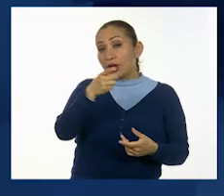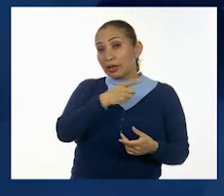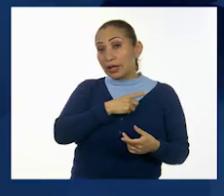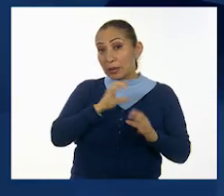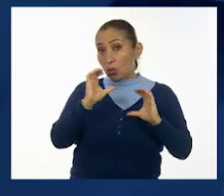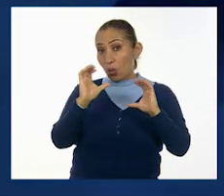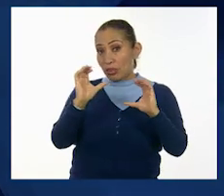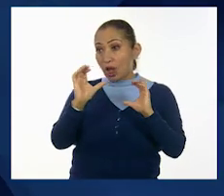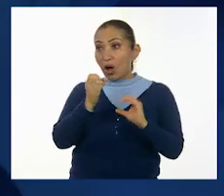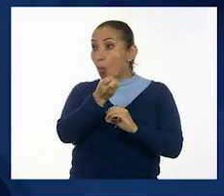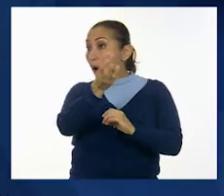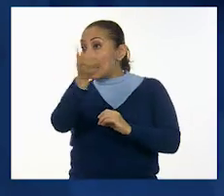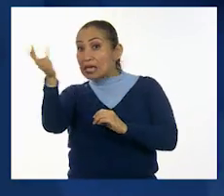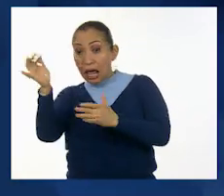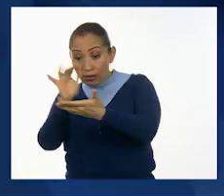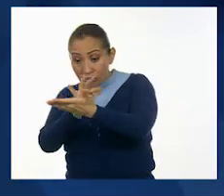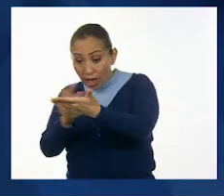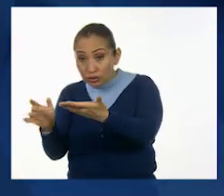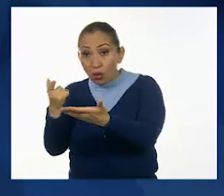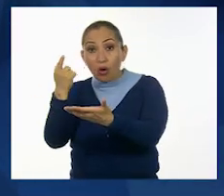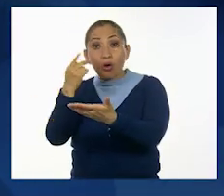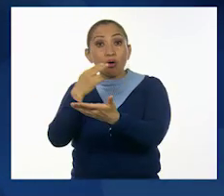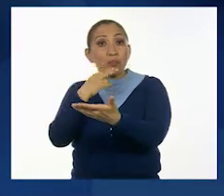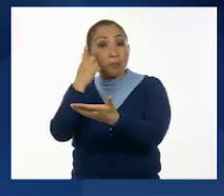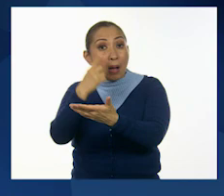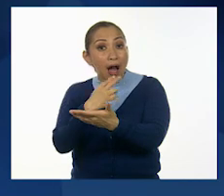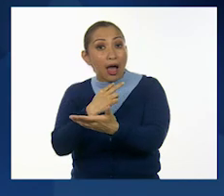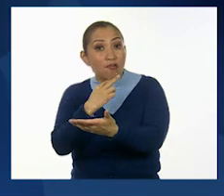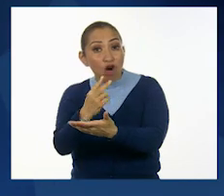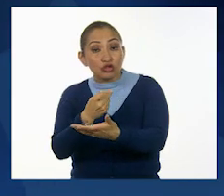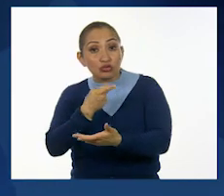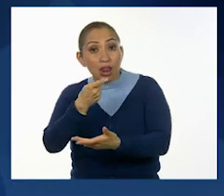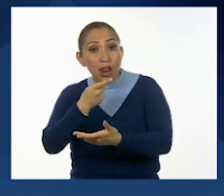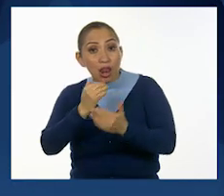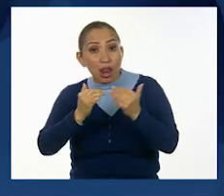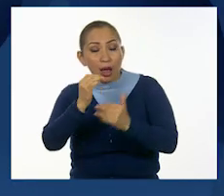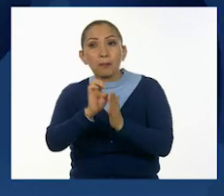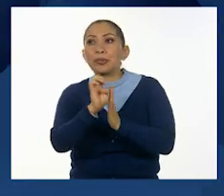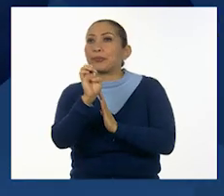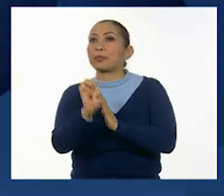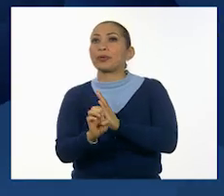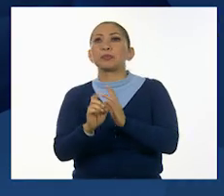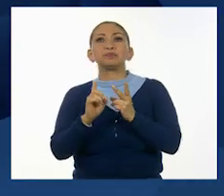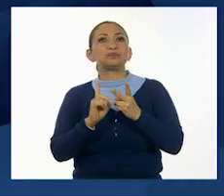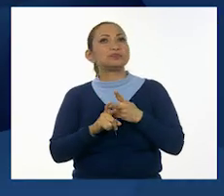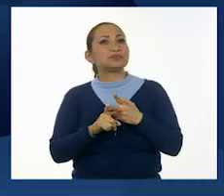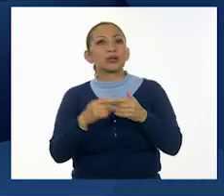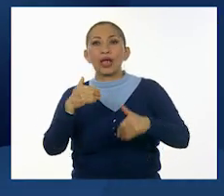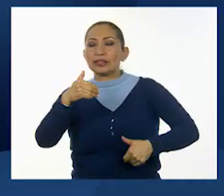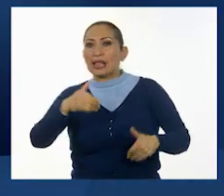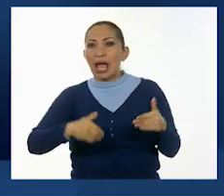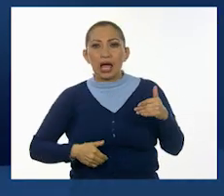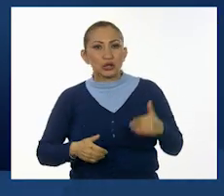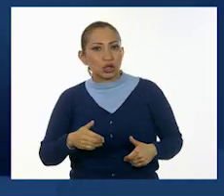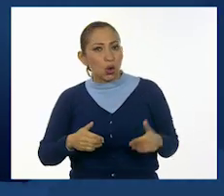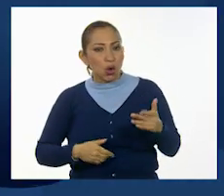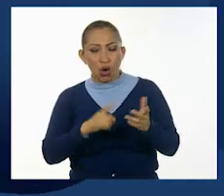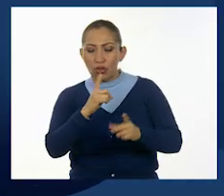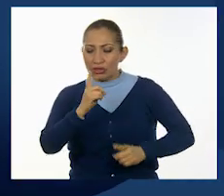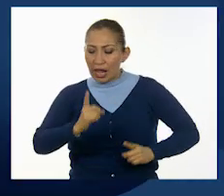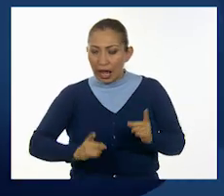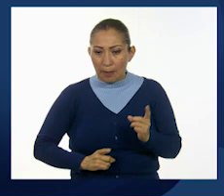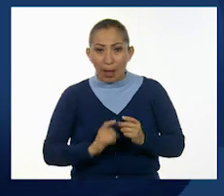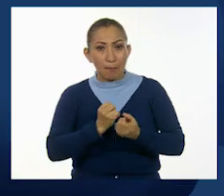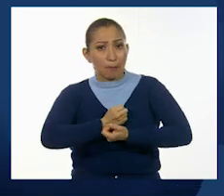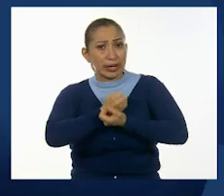tener mucho cuidado. No cualquier texto está escrito para leerse en voz alta. Hay, por ejemplo, el teatro, textos dramáticos,